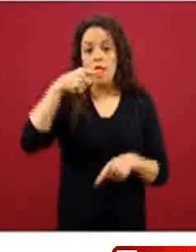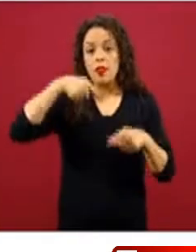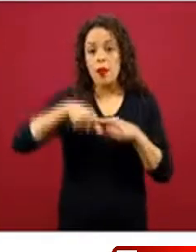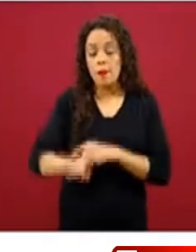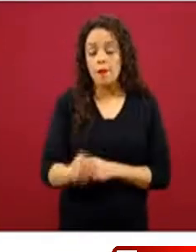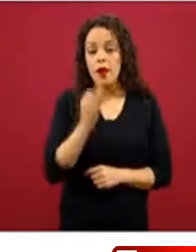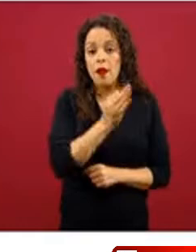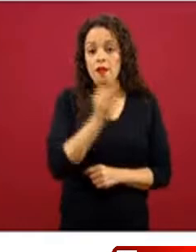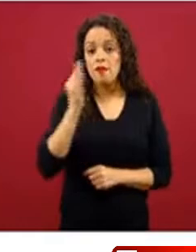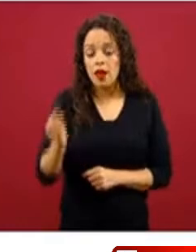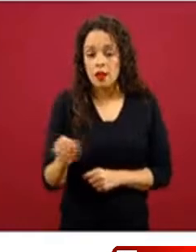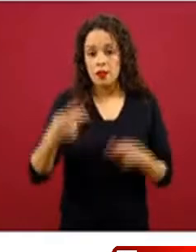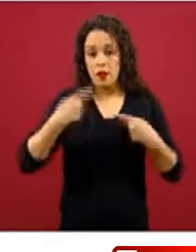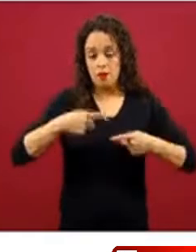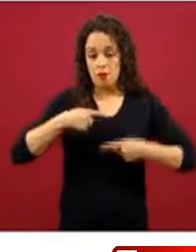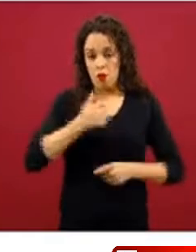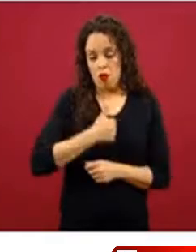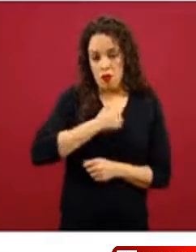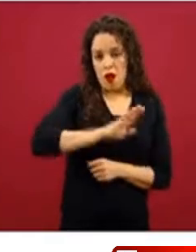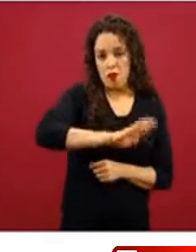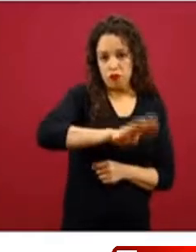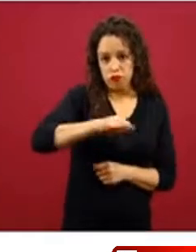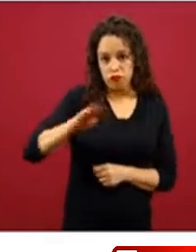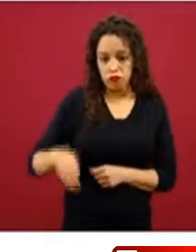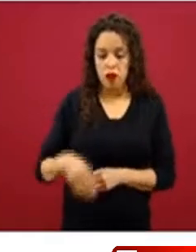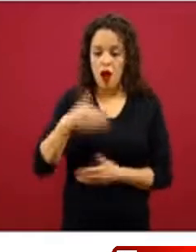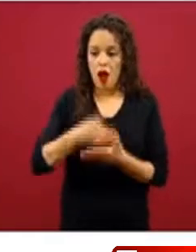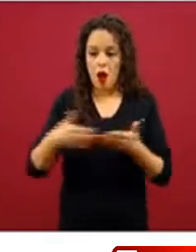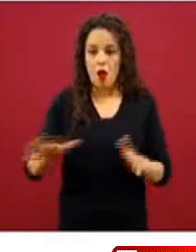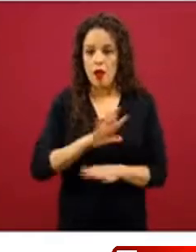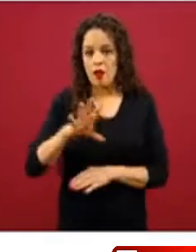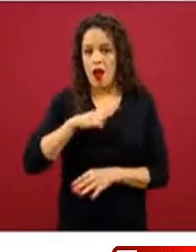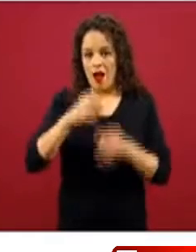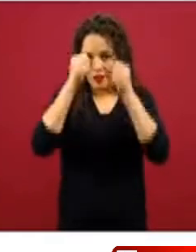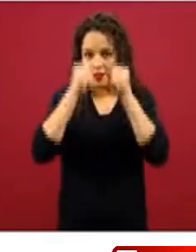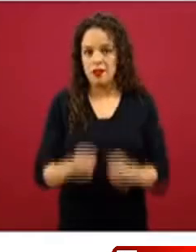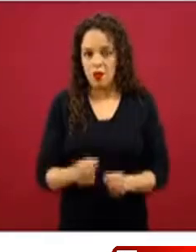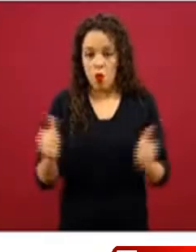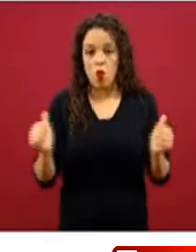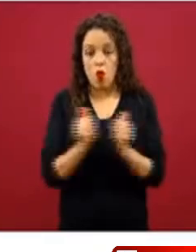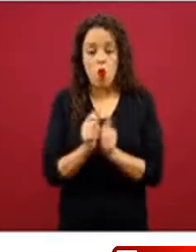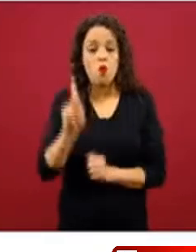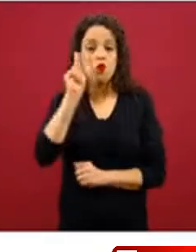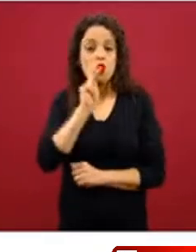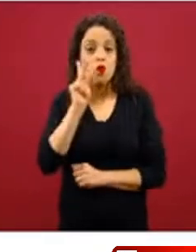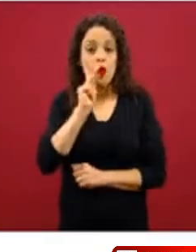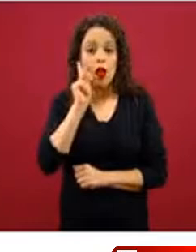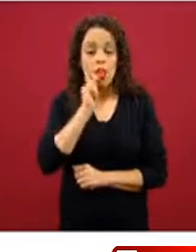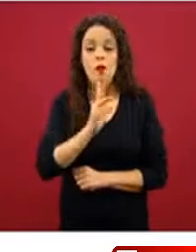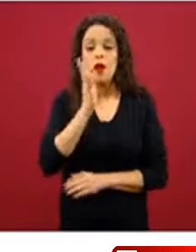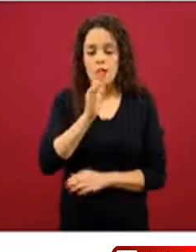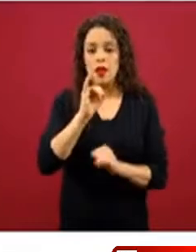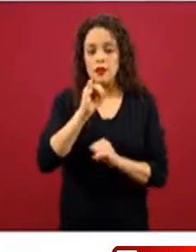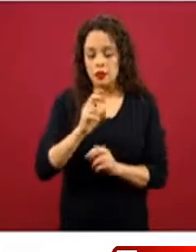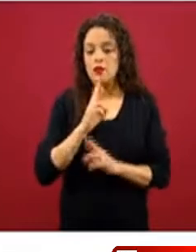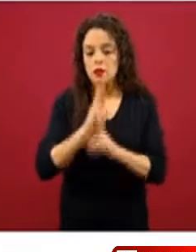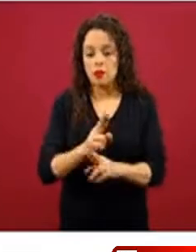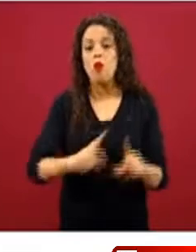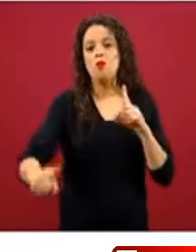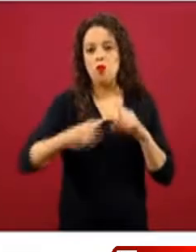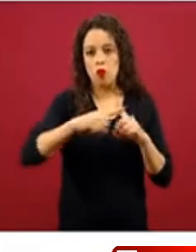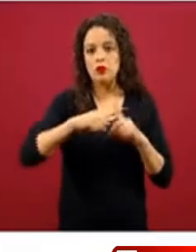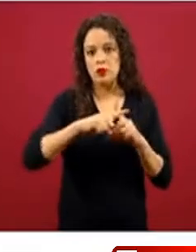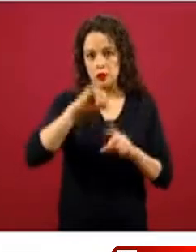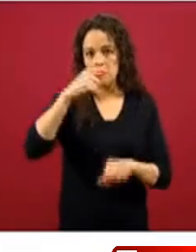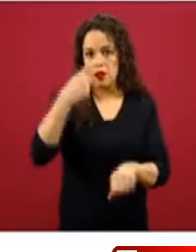de las defunciones que hasta el momento se han confirmado con una prueba de laboratorio positiva, así como también